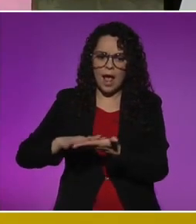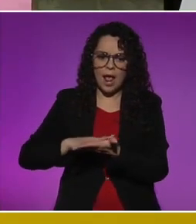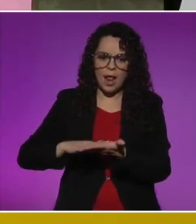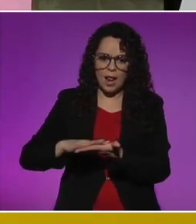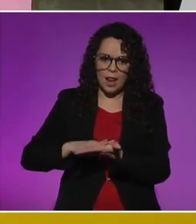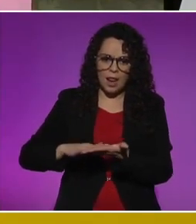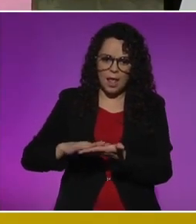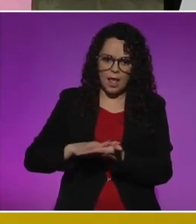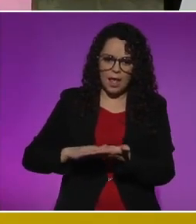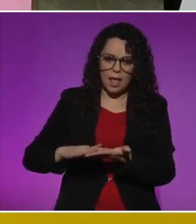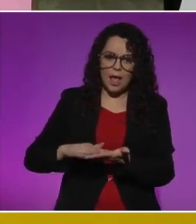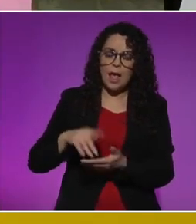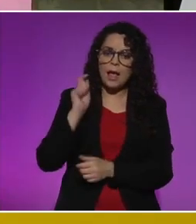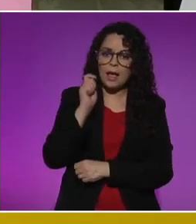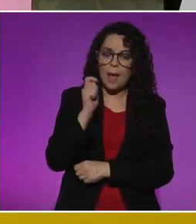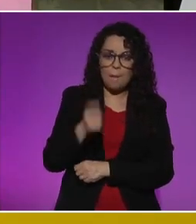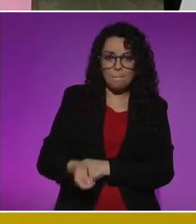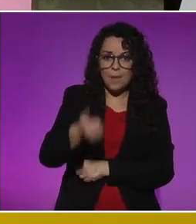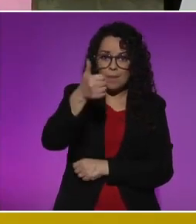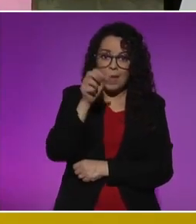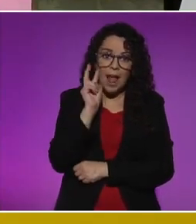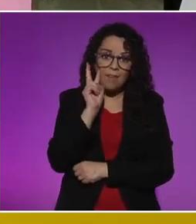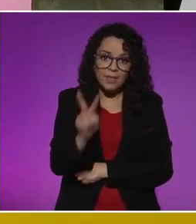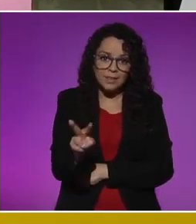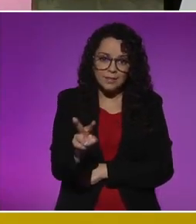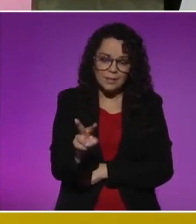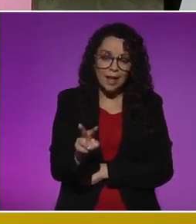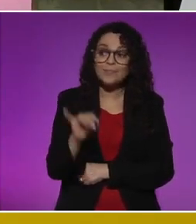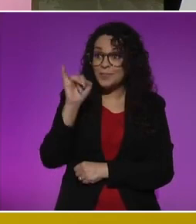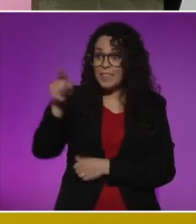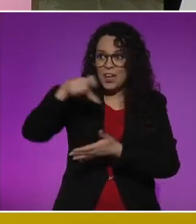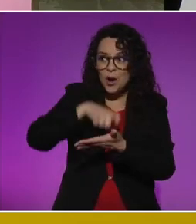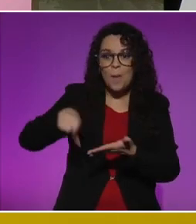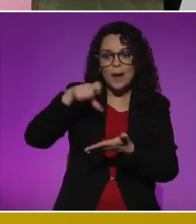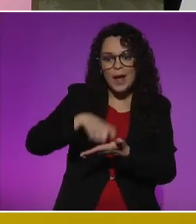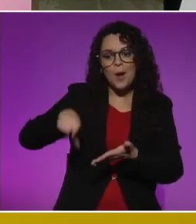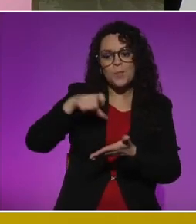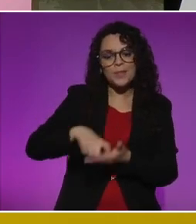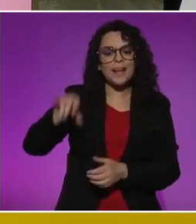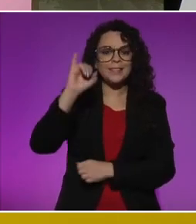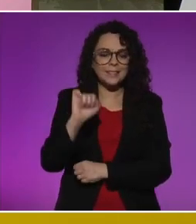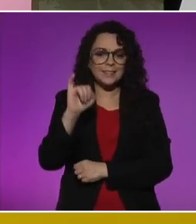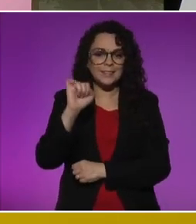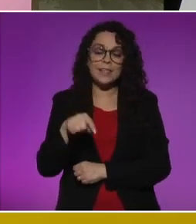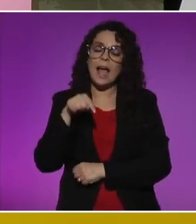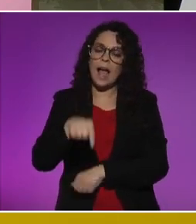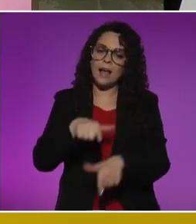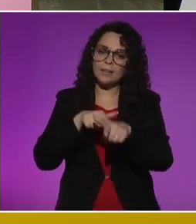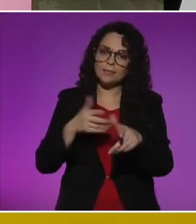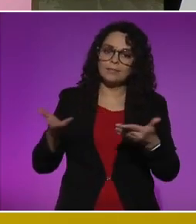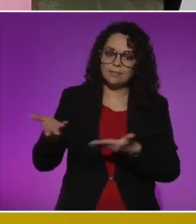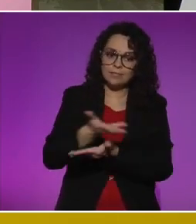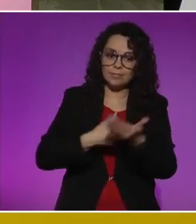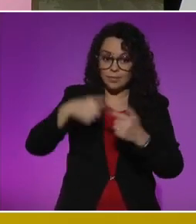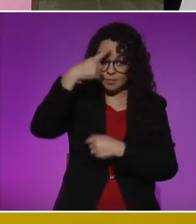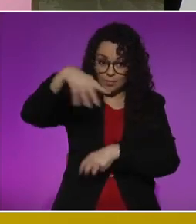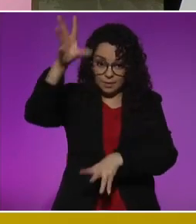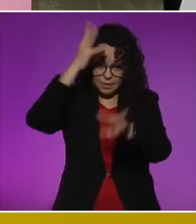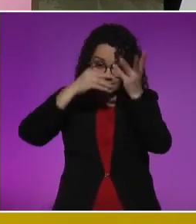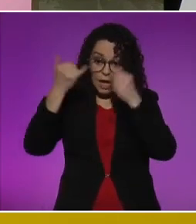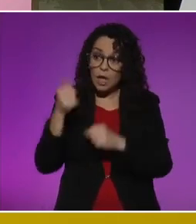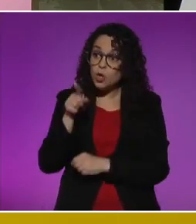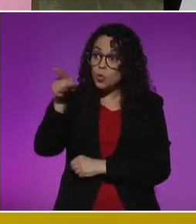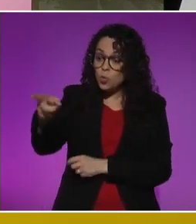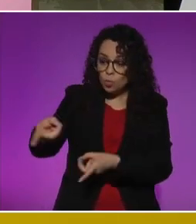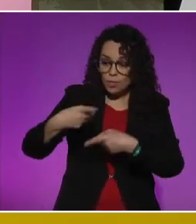Compren, compren, compren. Compren, compren, compren. Sí, y aquí sí, seguiremos compartiendo conocimiento y tú, Raulito, contándonos